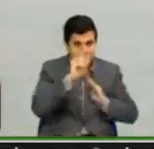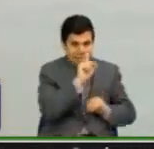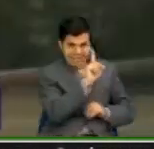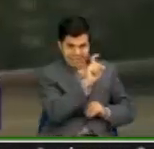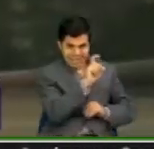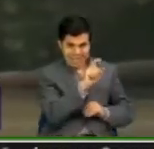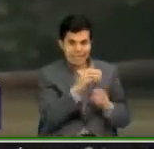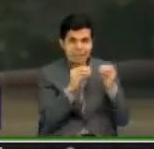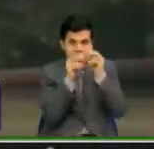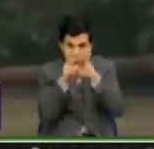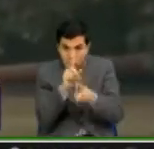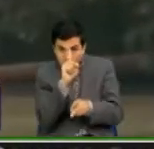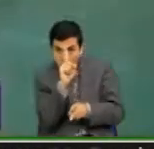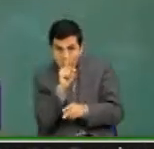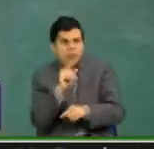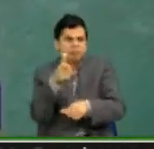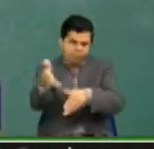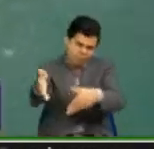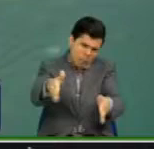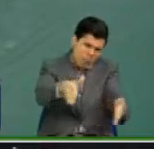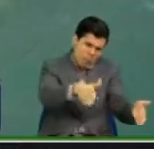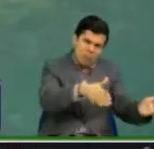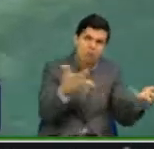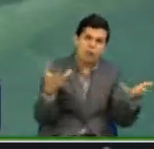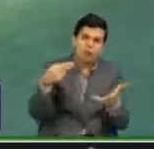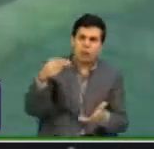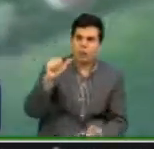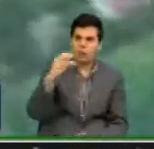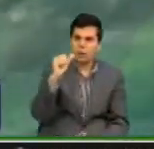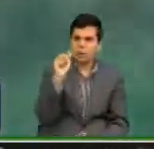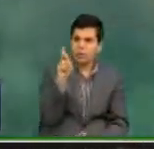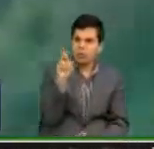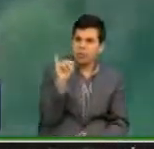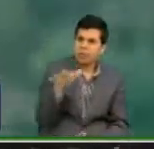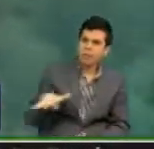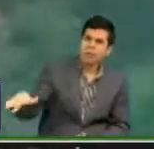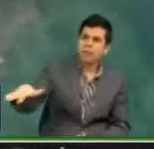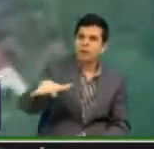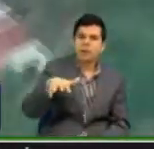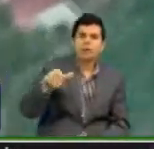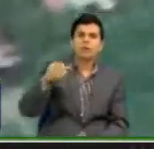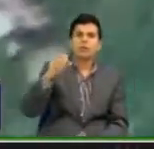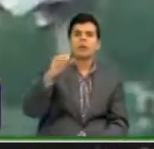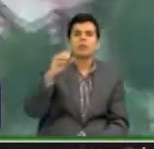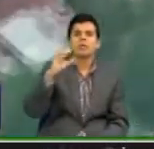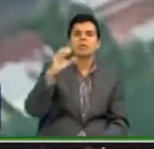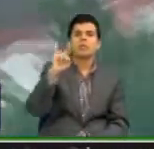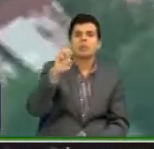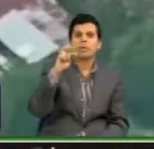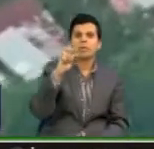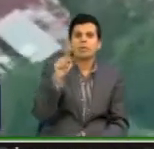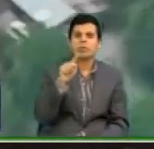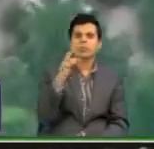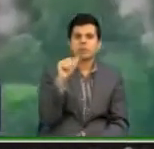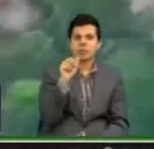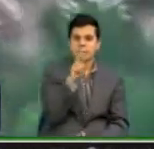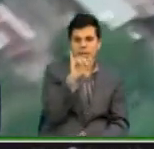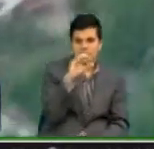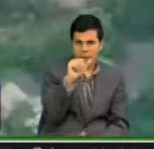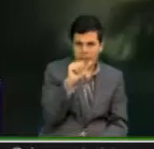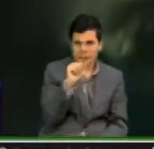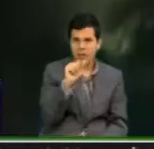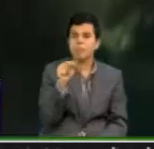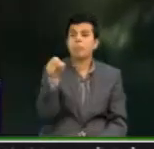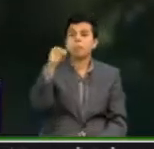iba en su búsqueda los hechos se registraron en zona rural de acarí en un punto entre mesa rica y astilleros por ese